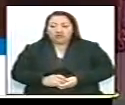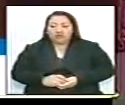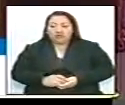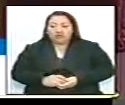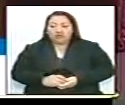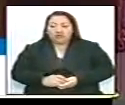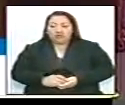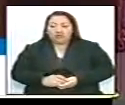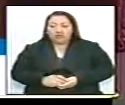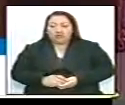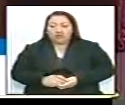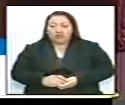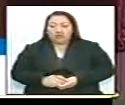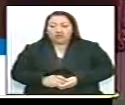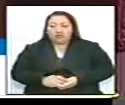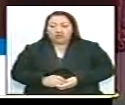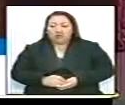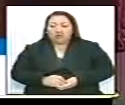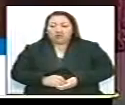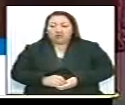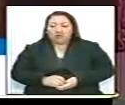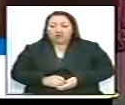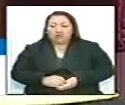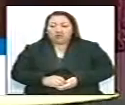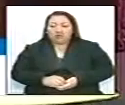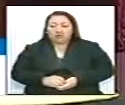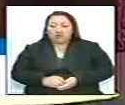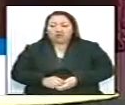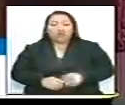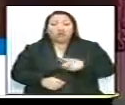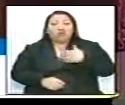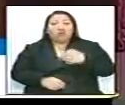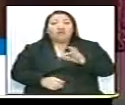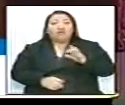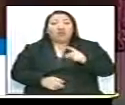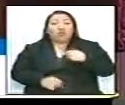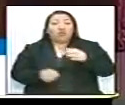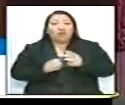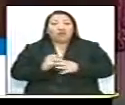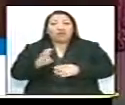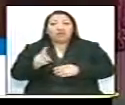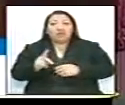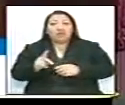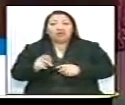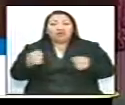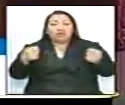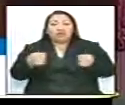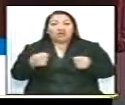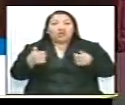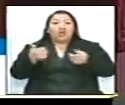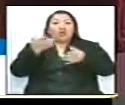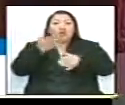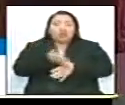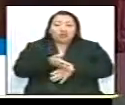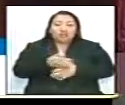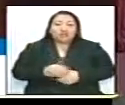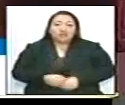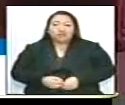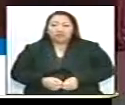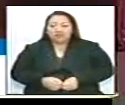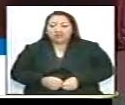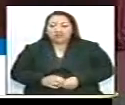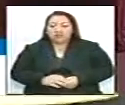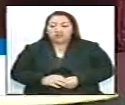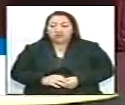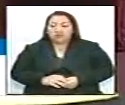¿En qué quedamos? No se puede hacer porque hay fraude, no se puede hacer porque lo están mandando, porque nos están incoando a hacerlo, nos están obligando a hacerlo. O sea,